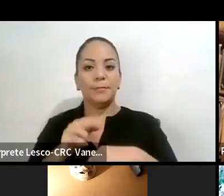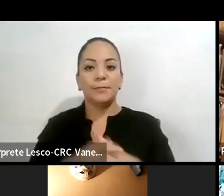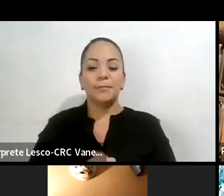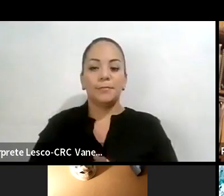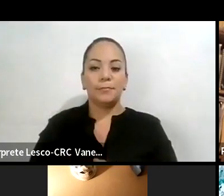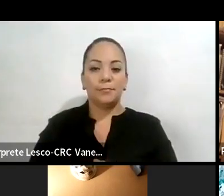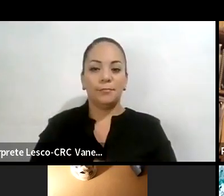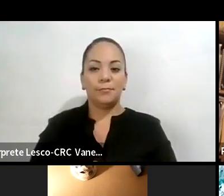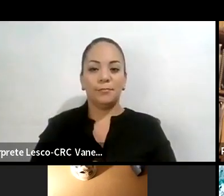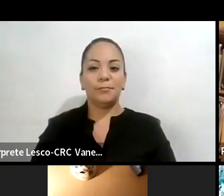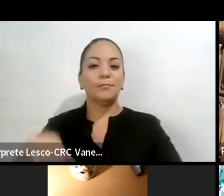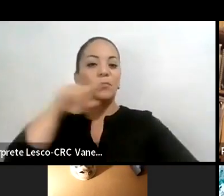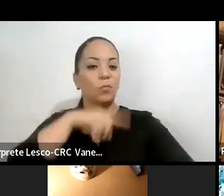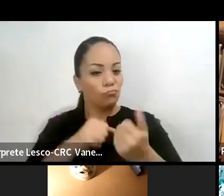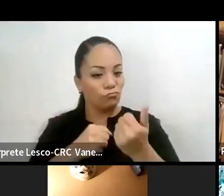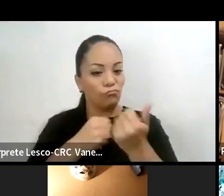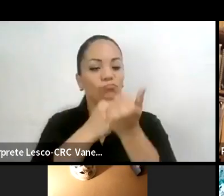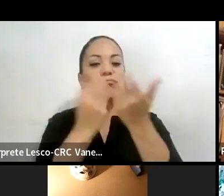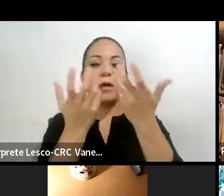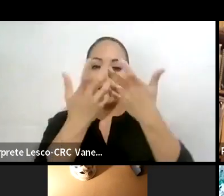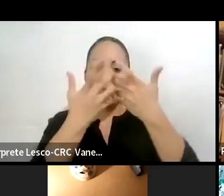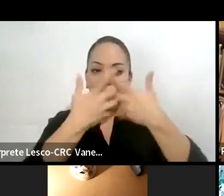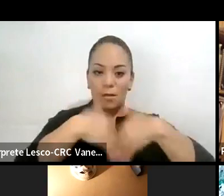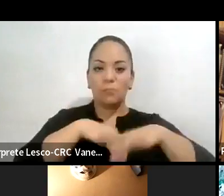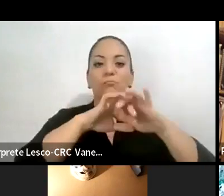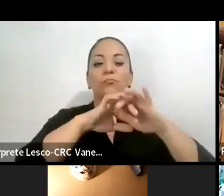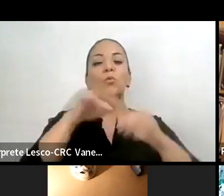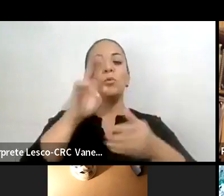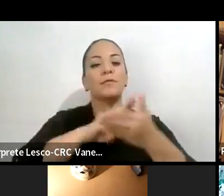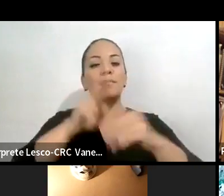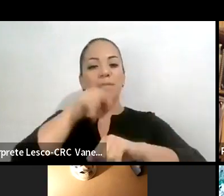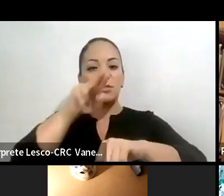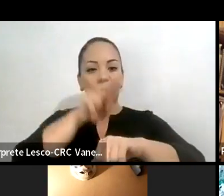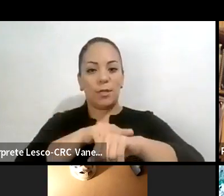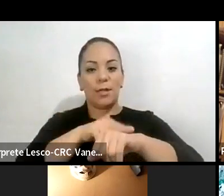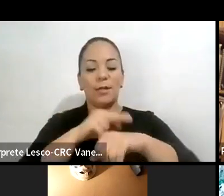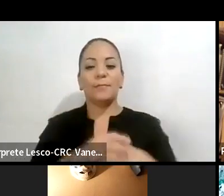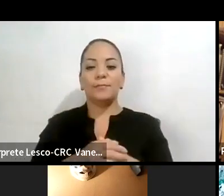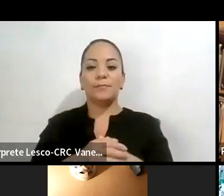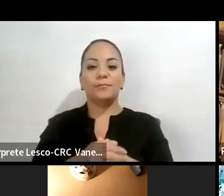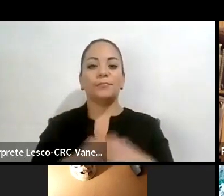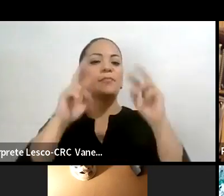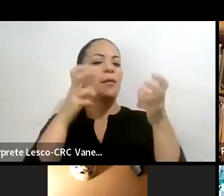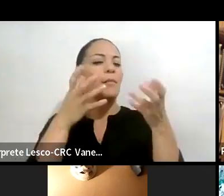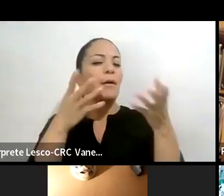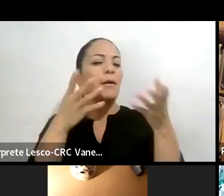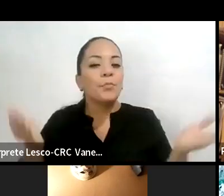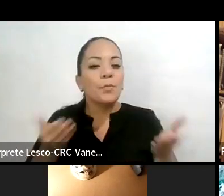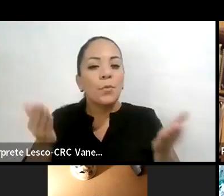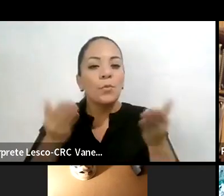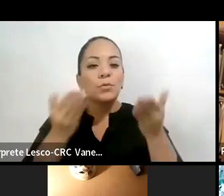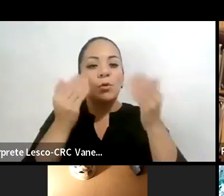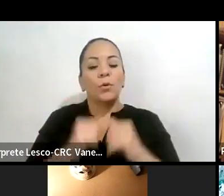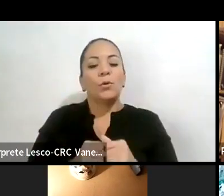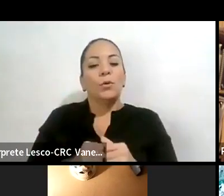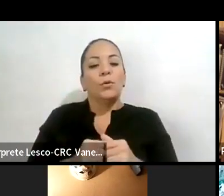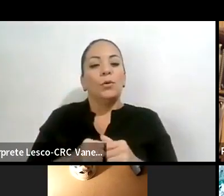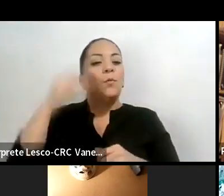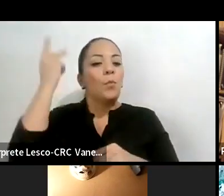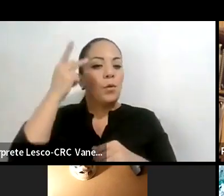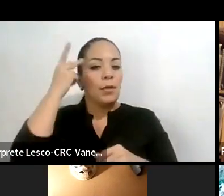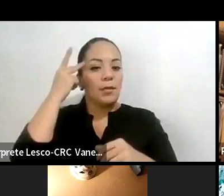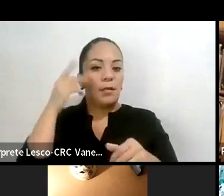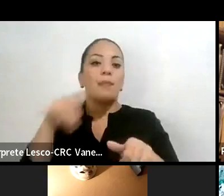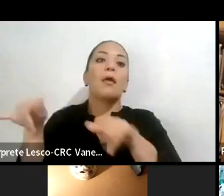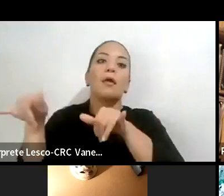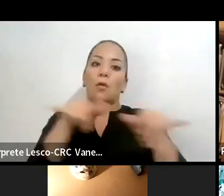Hemos apoyado y articulado con la Universidad Nacional en relación a la promoción y de la política de igualdad de